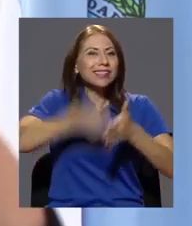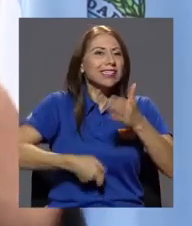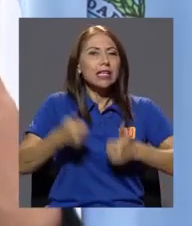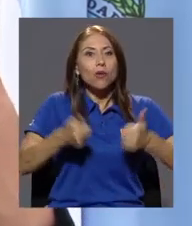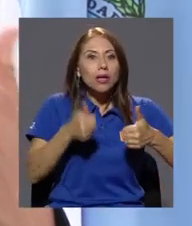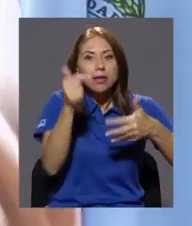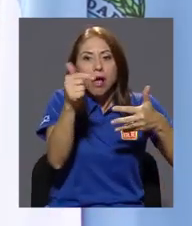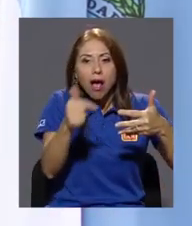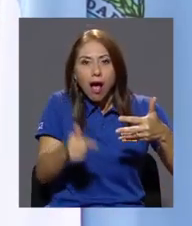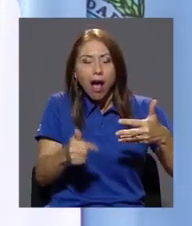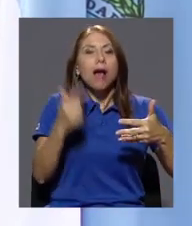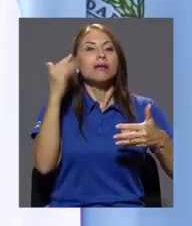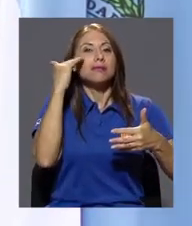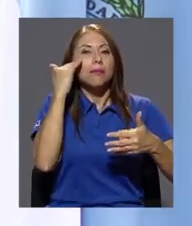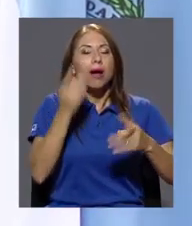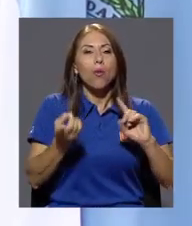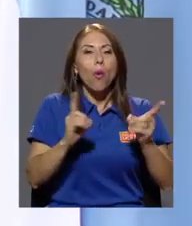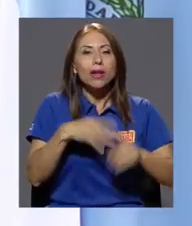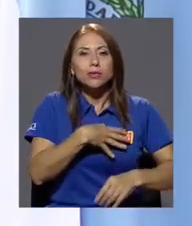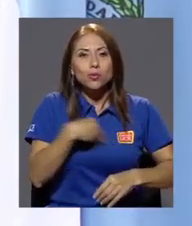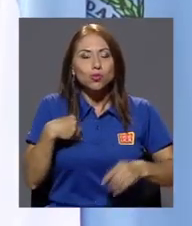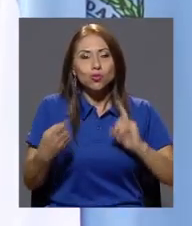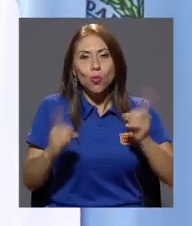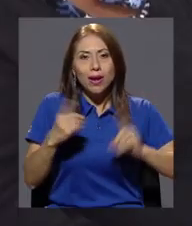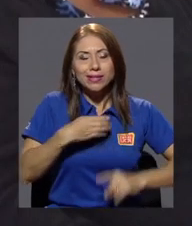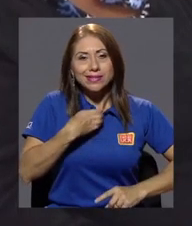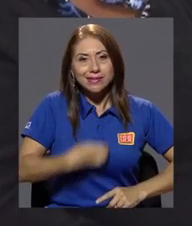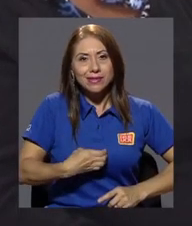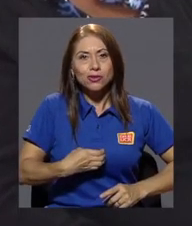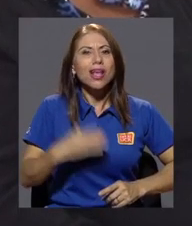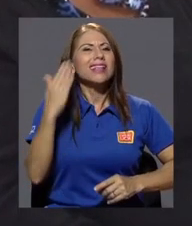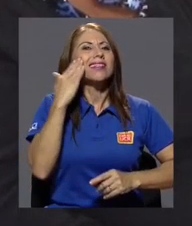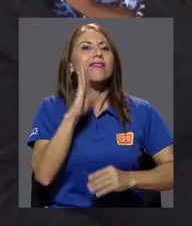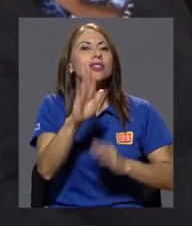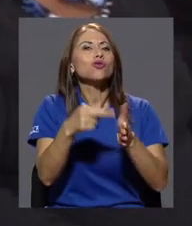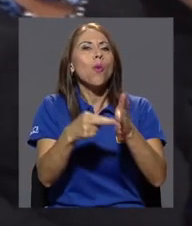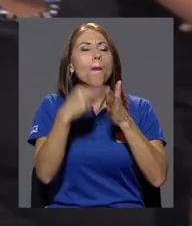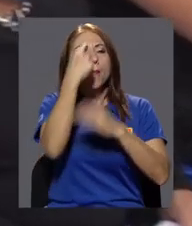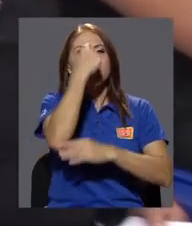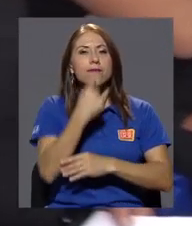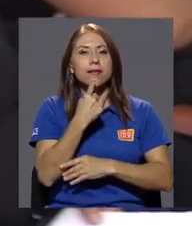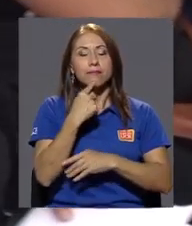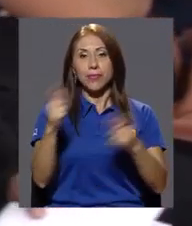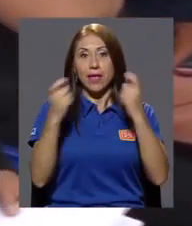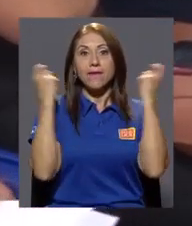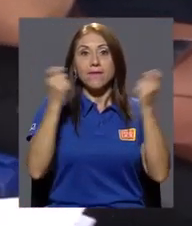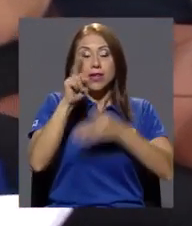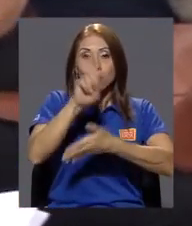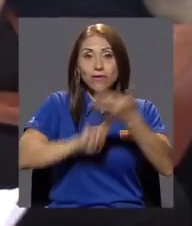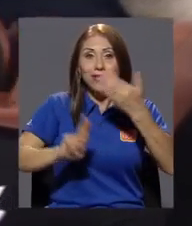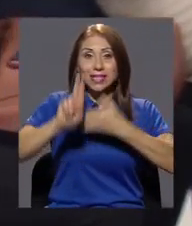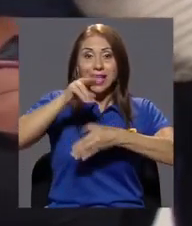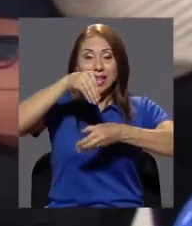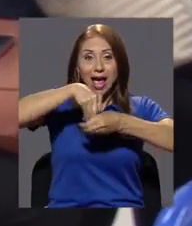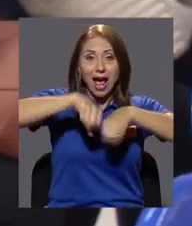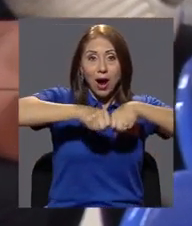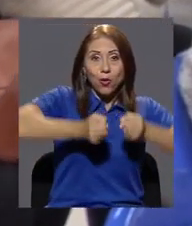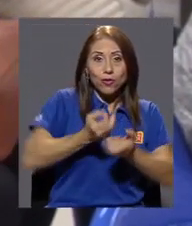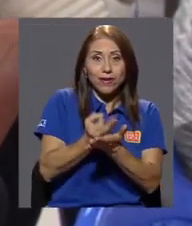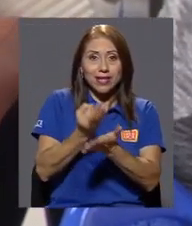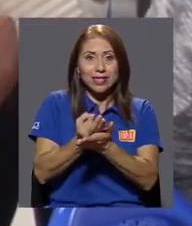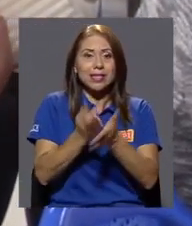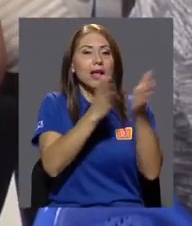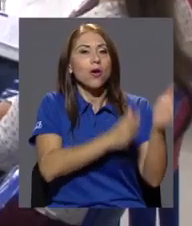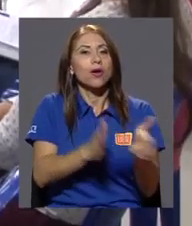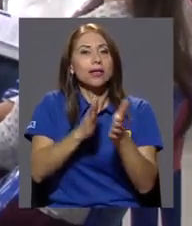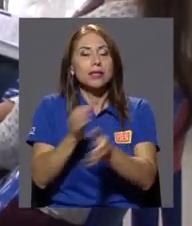puedan aprovechar cuáles son sus gustos, sus deseos y descubrir su perfil. La Feria Universitaria de Ahorro y de las Finanzas es organizada por